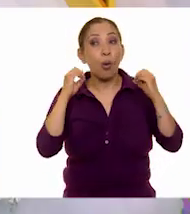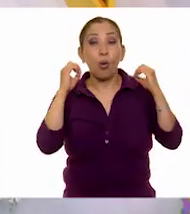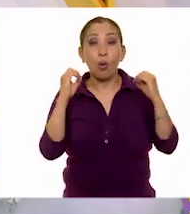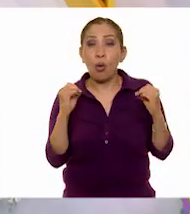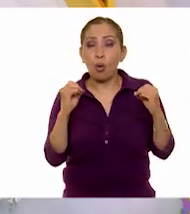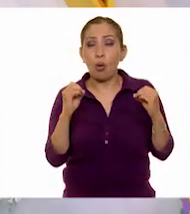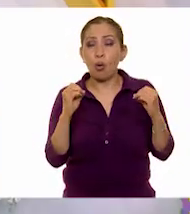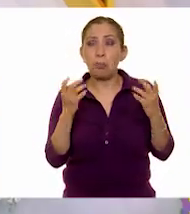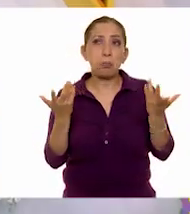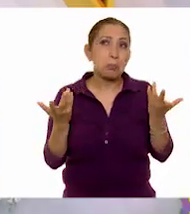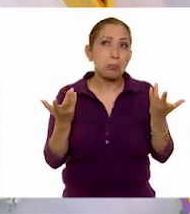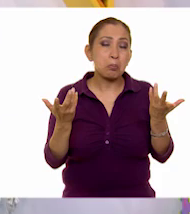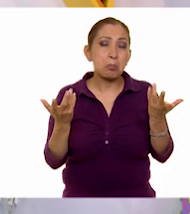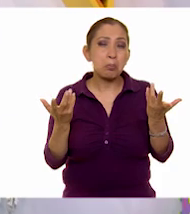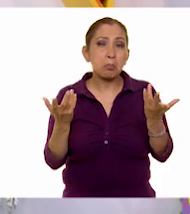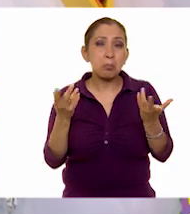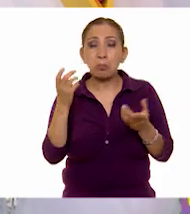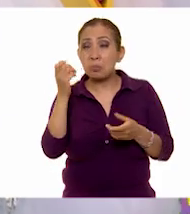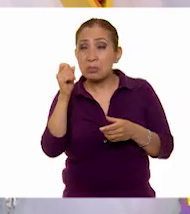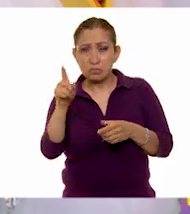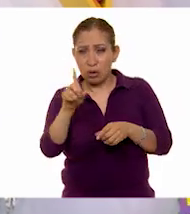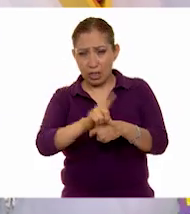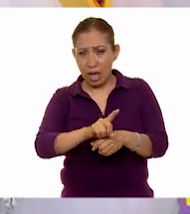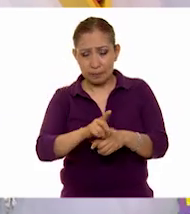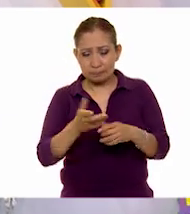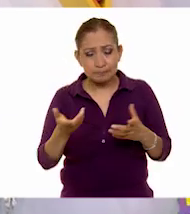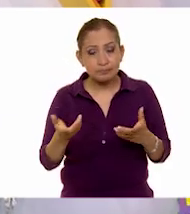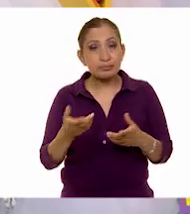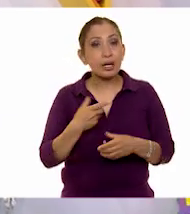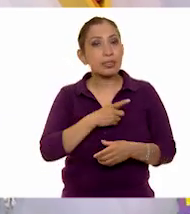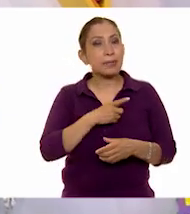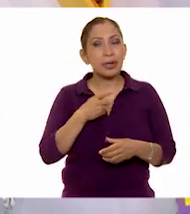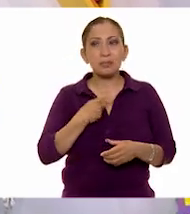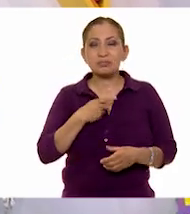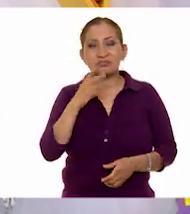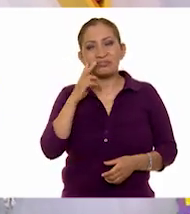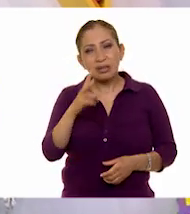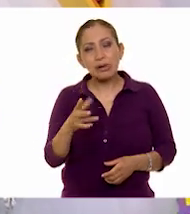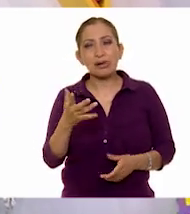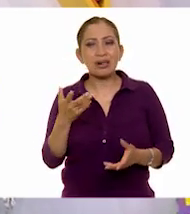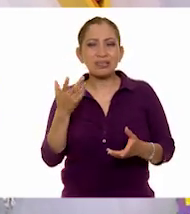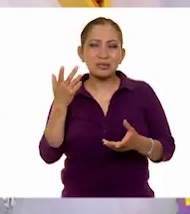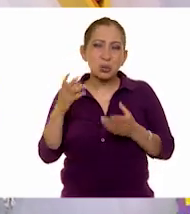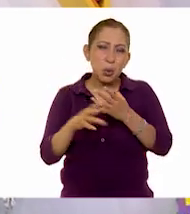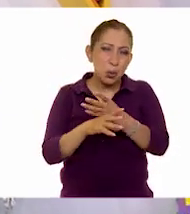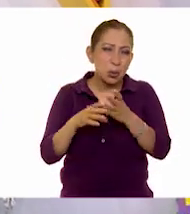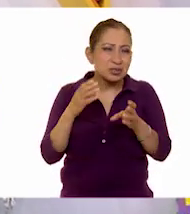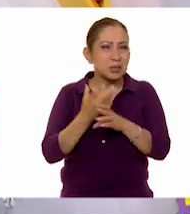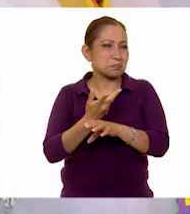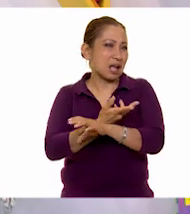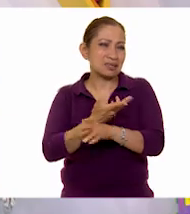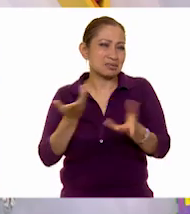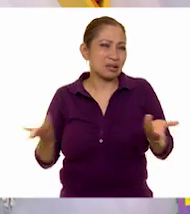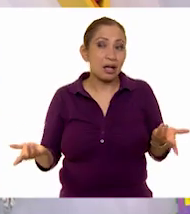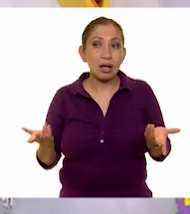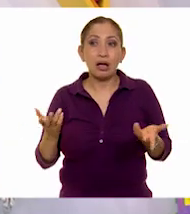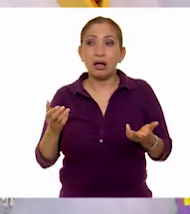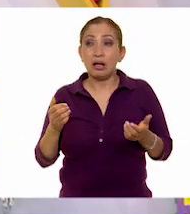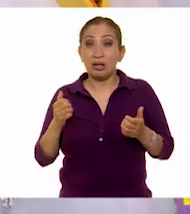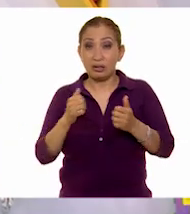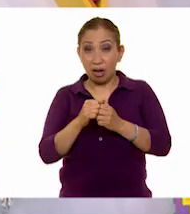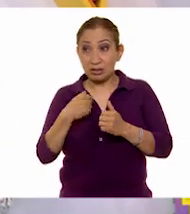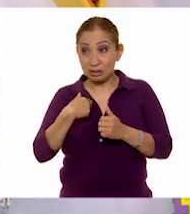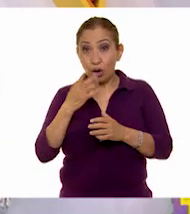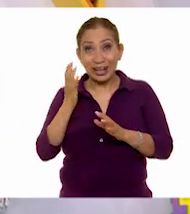más precisos, en un mismo día, tenemos que enfrentar alguna situación que no va de acuerdo a